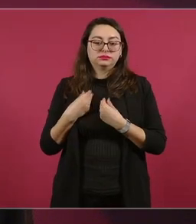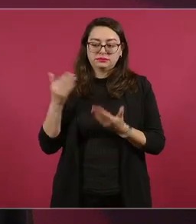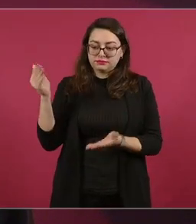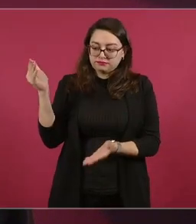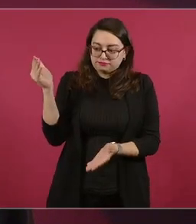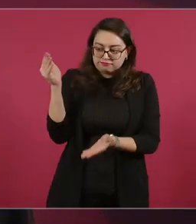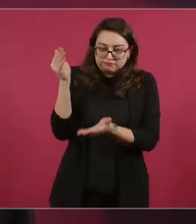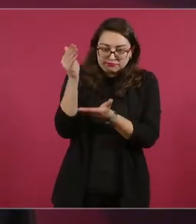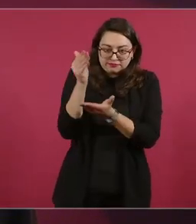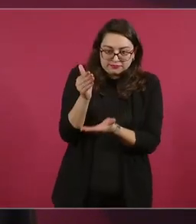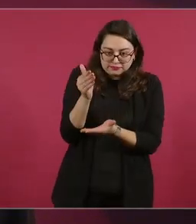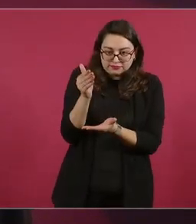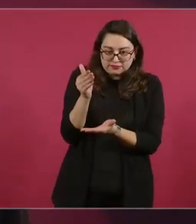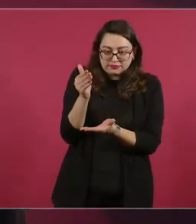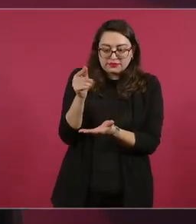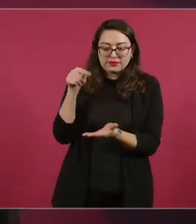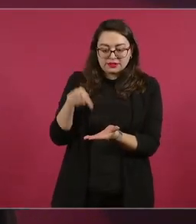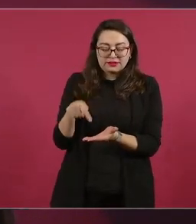una obra